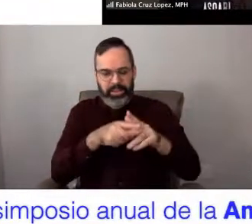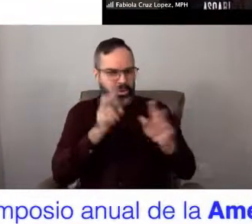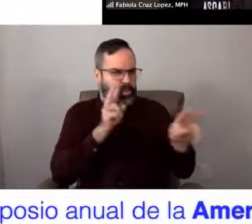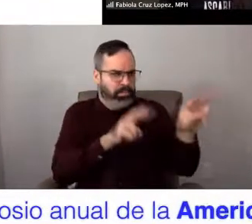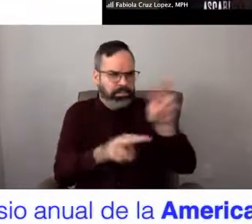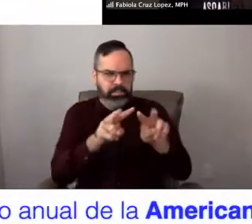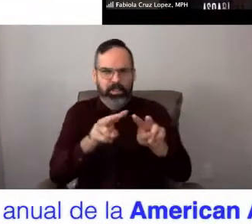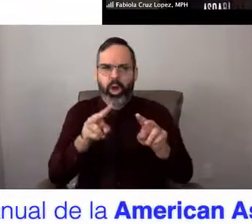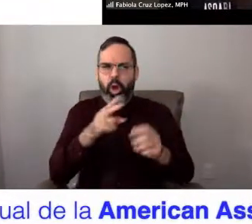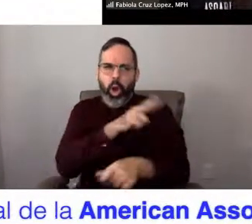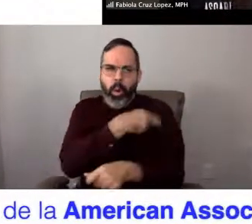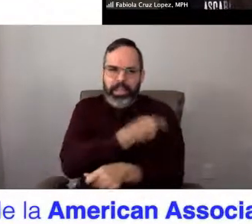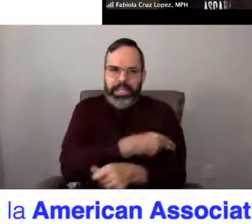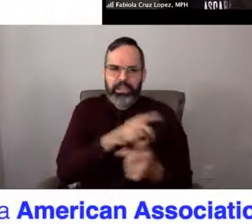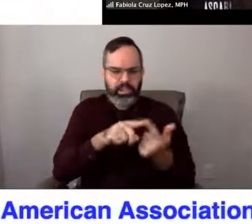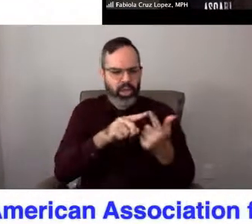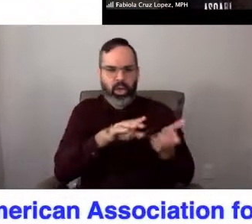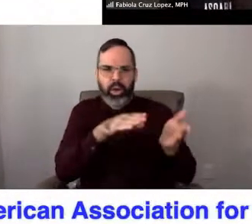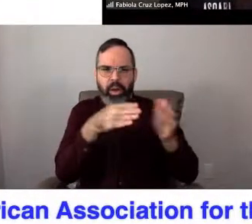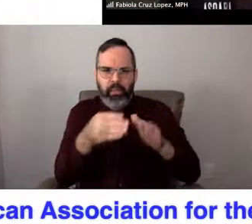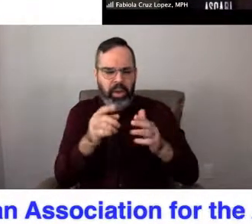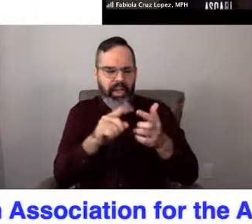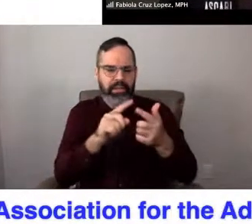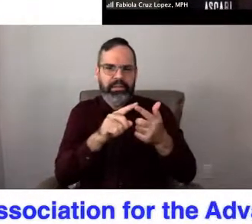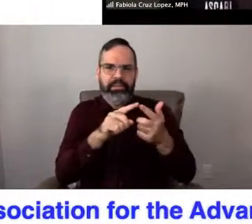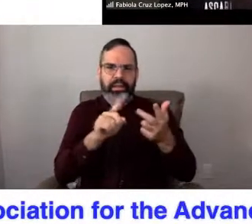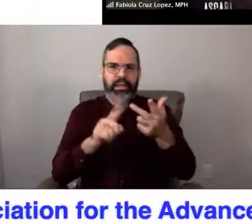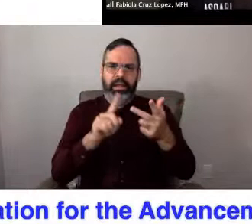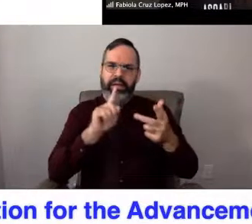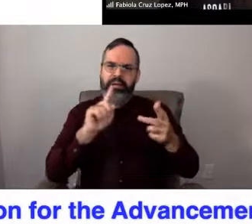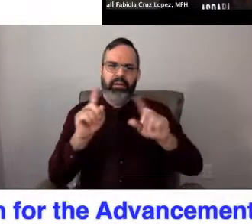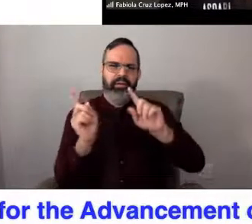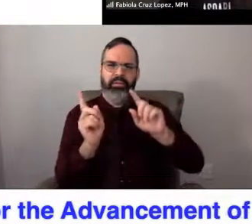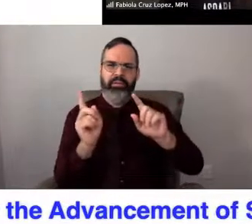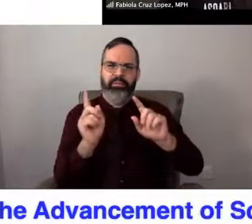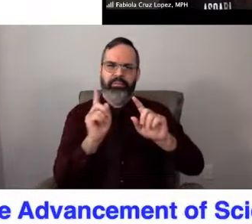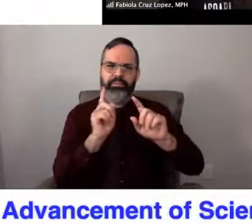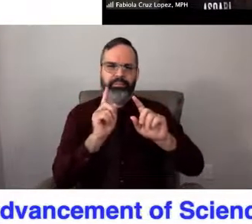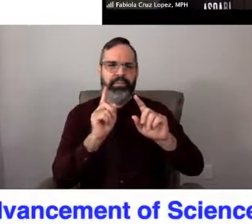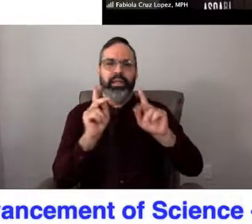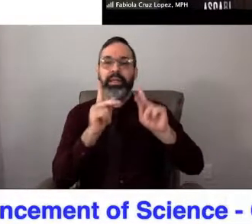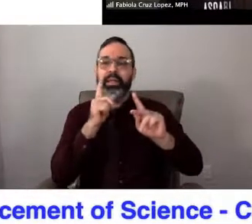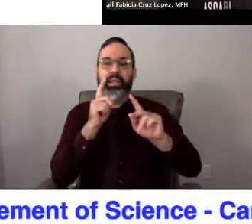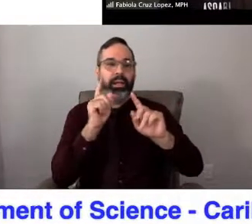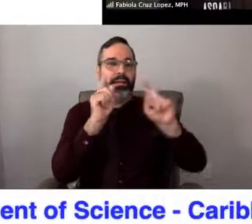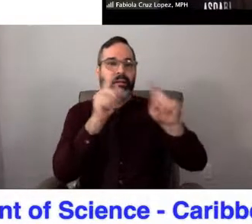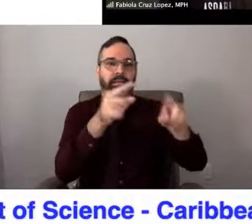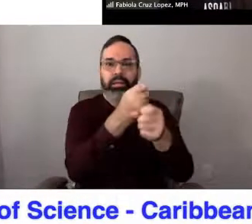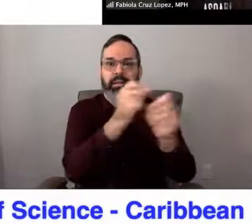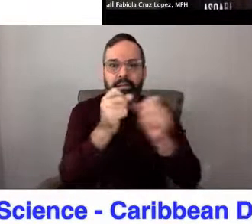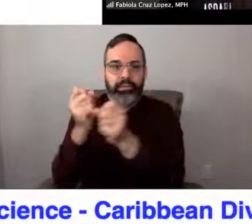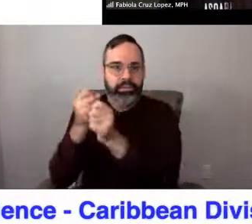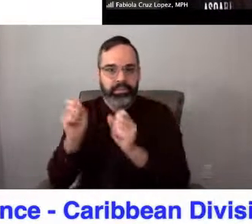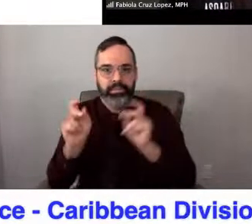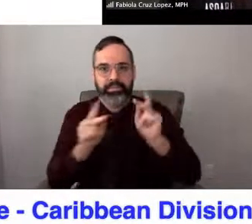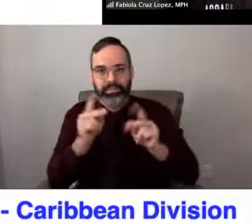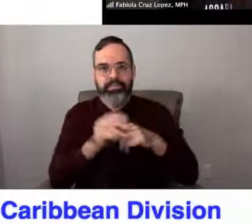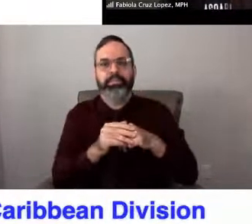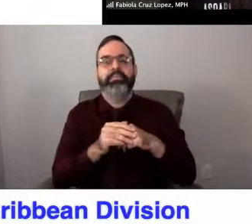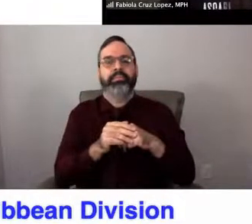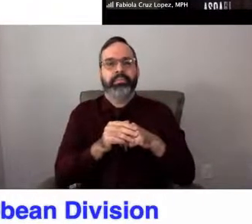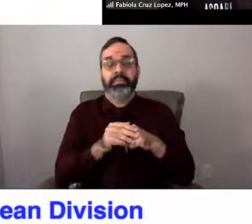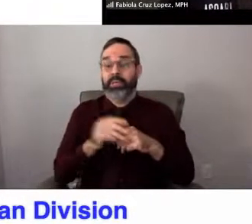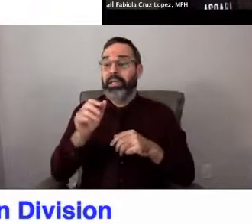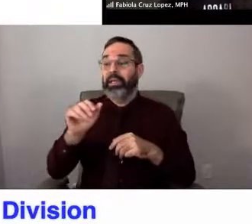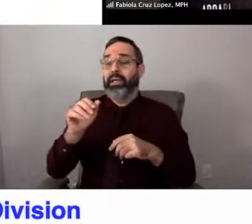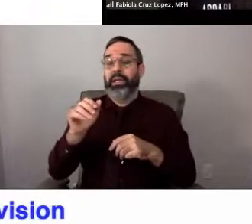hospitalizaciones, de muertes, de primeros respondedores, investigaciones de casos desde el nivel central, y la doctora Jessica Irizarry